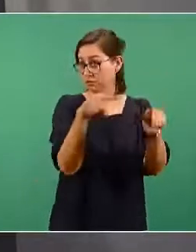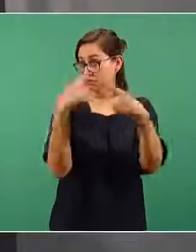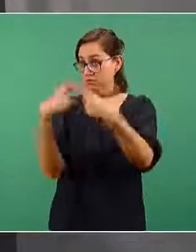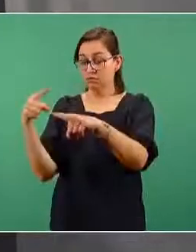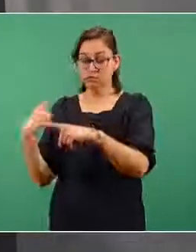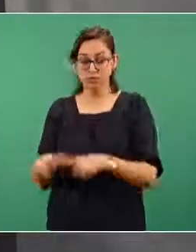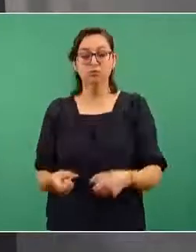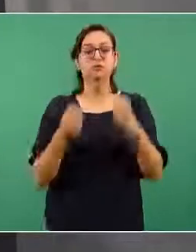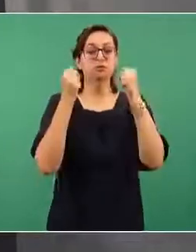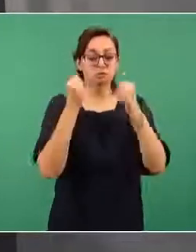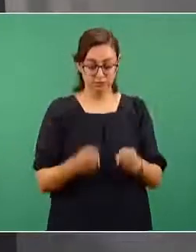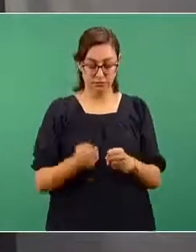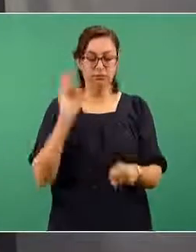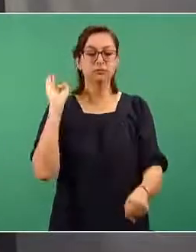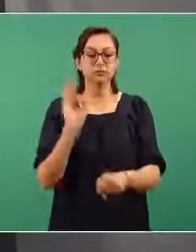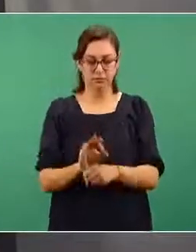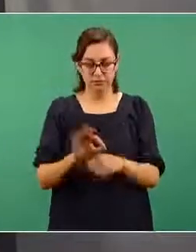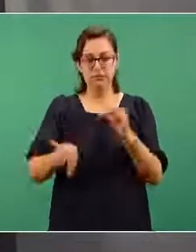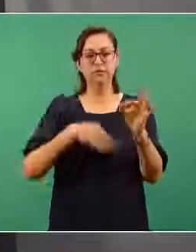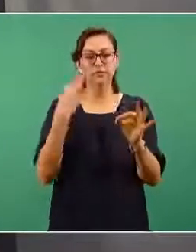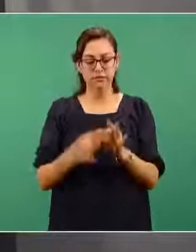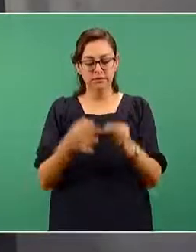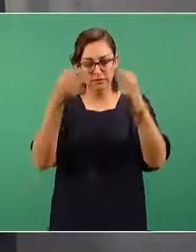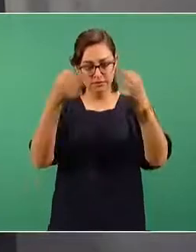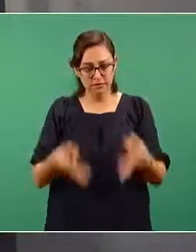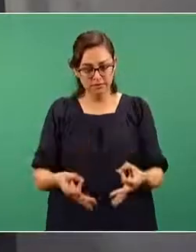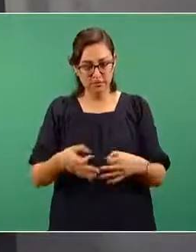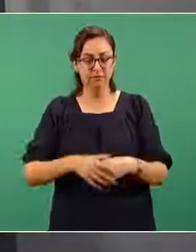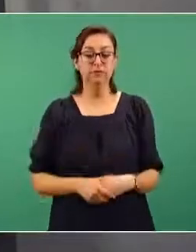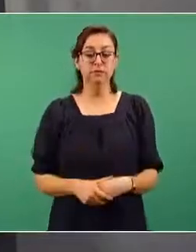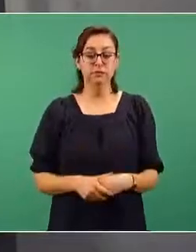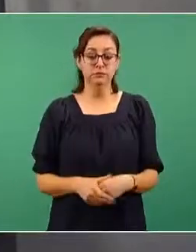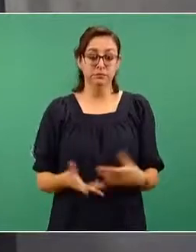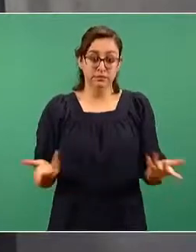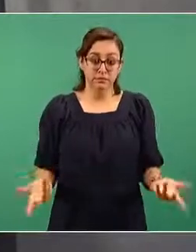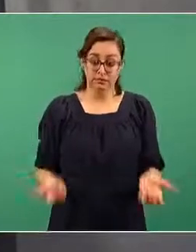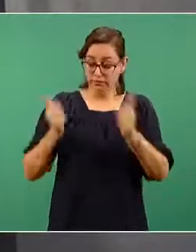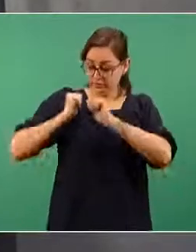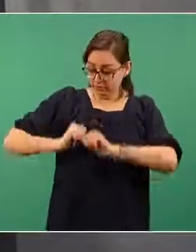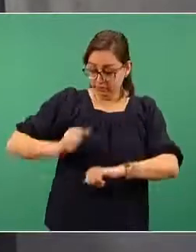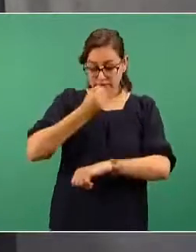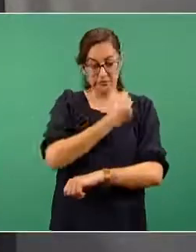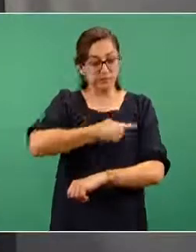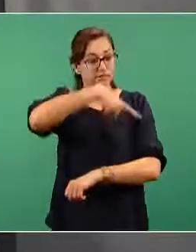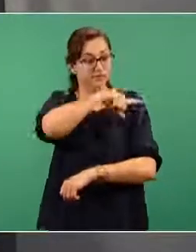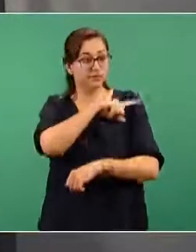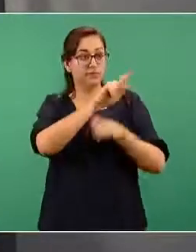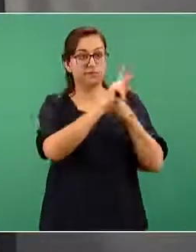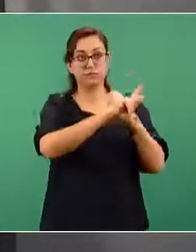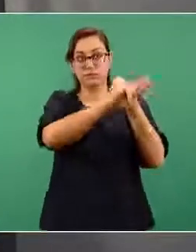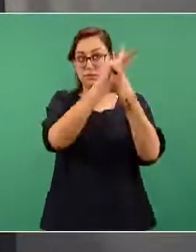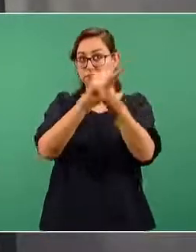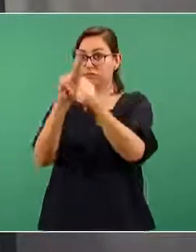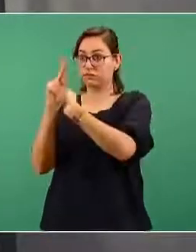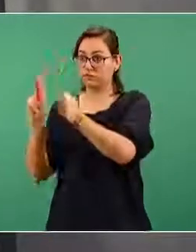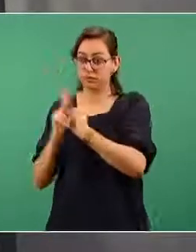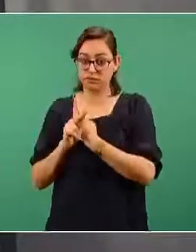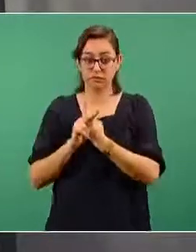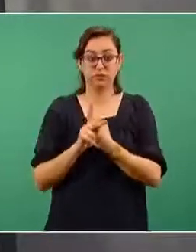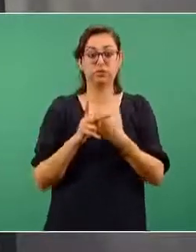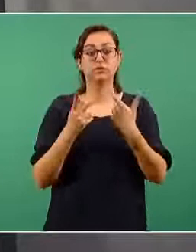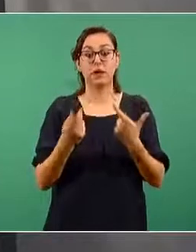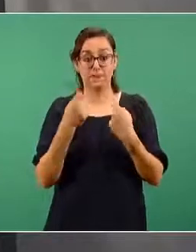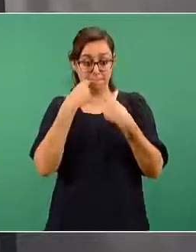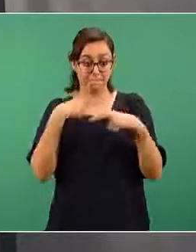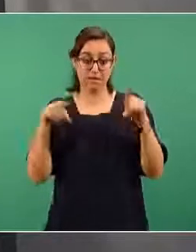seguras y eficaces. Y es una responsabilidad de las autoridades sanitarias de cada país y cuando existen